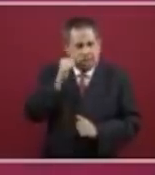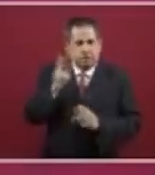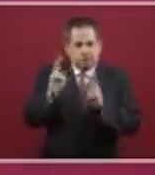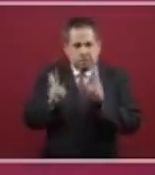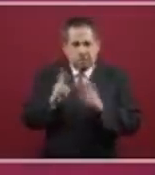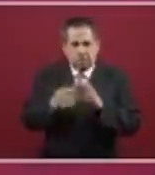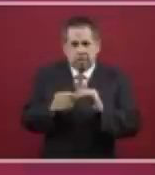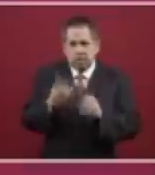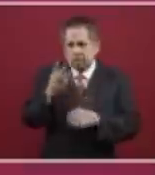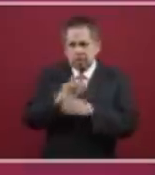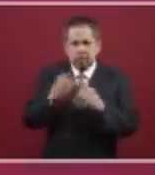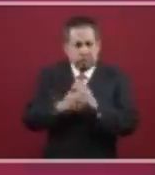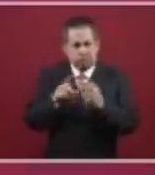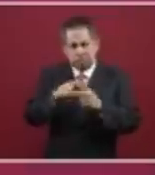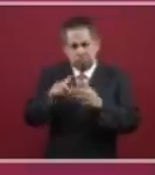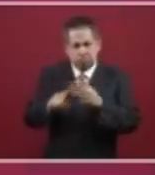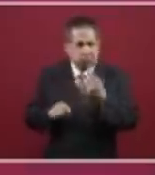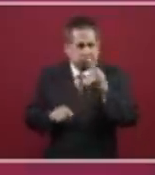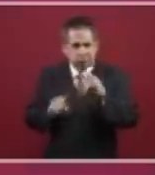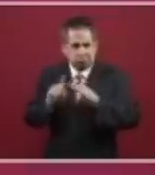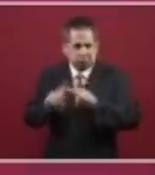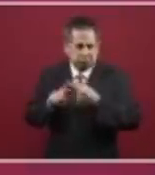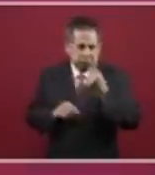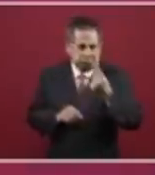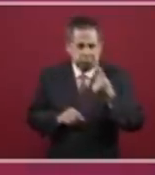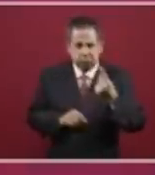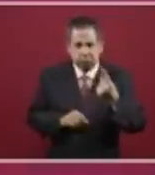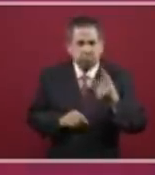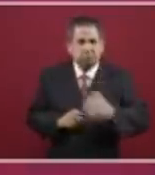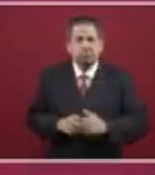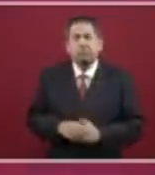tres cosas. Primero,